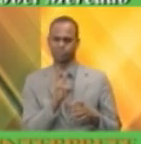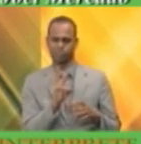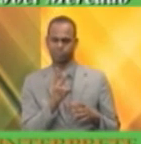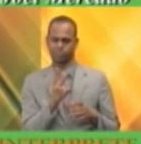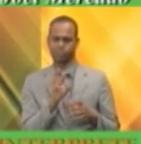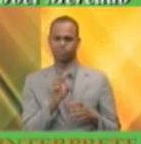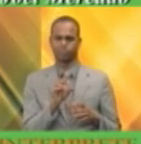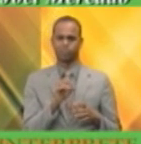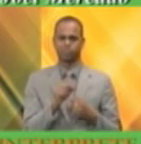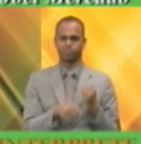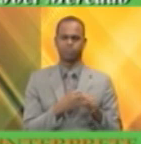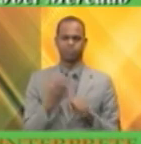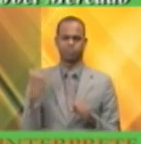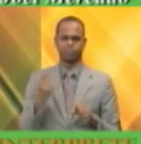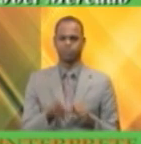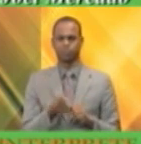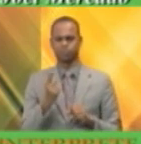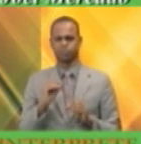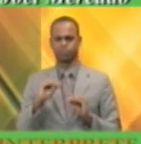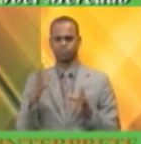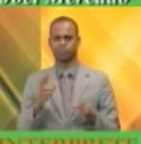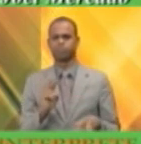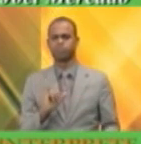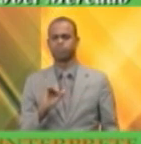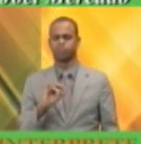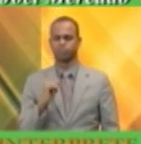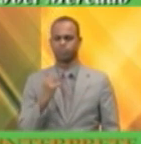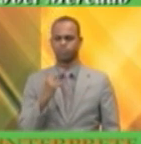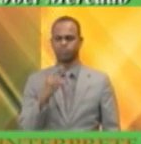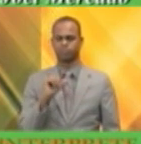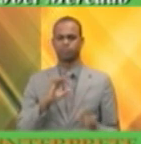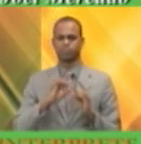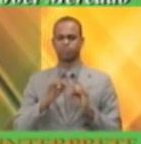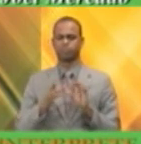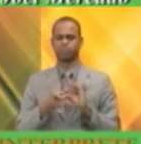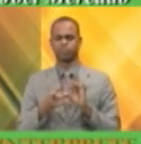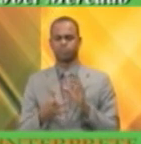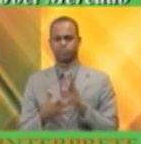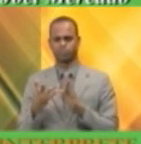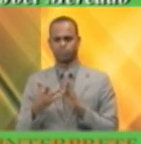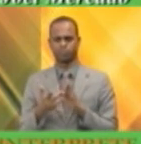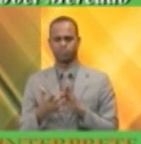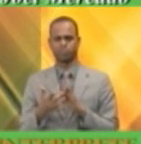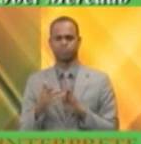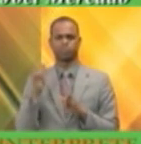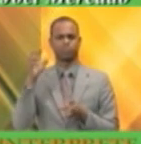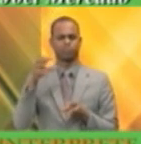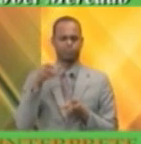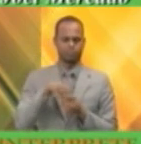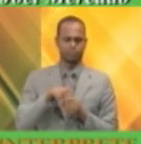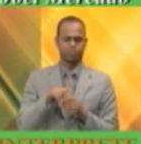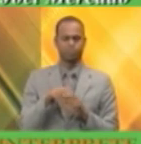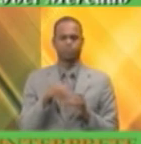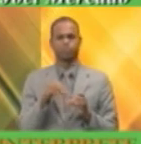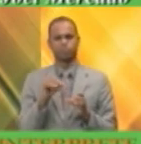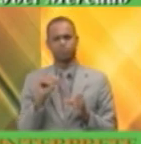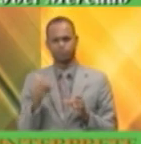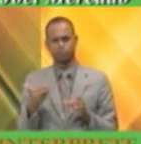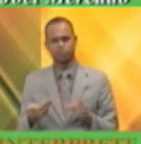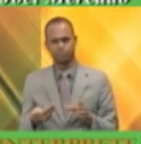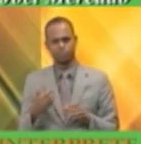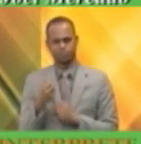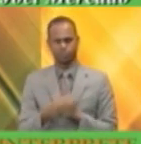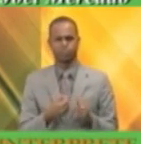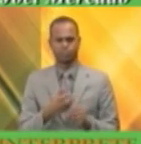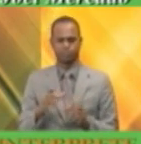pasado falleció la profesora Virginia, que era la directora técnica y parte del Comité Ejecutivo. ¿Y cómo